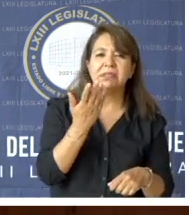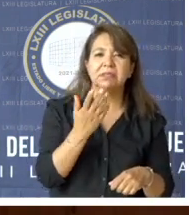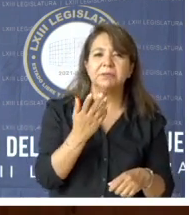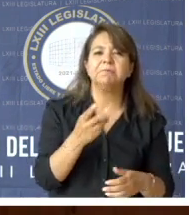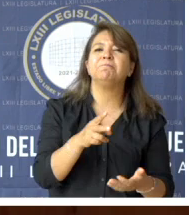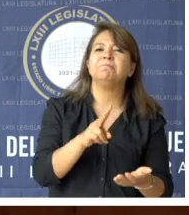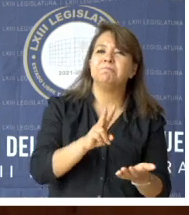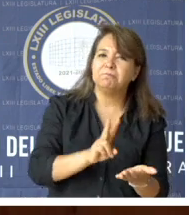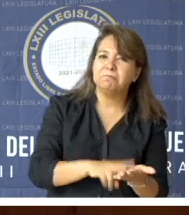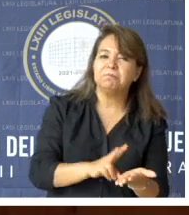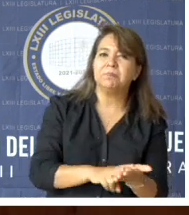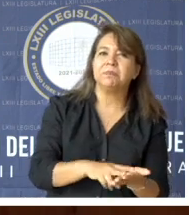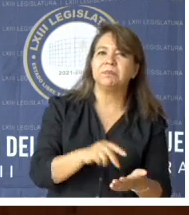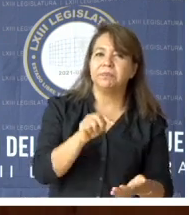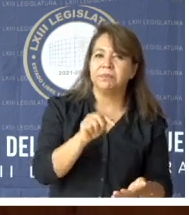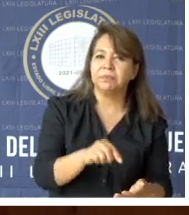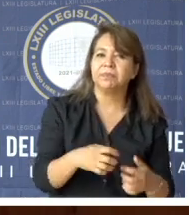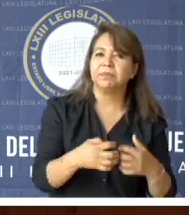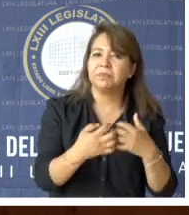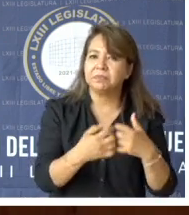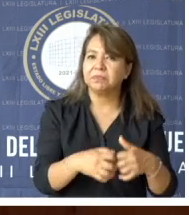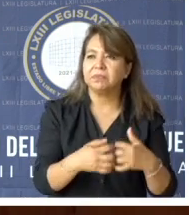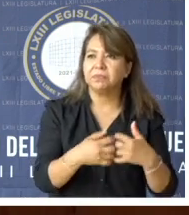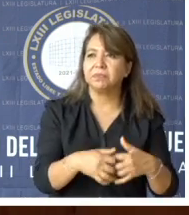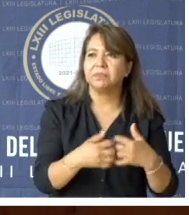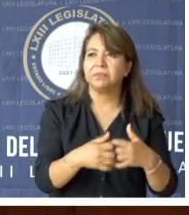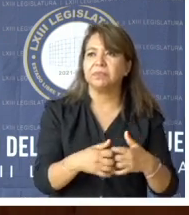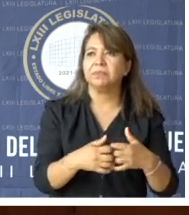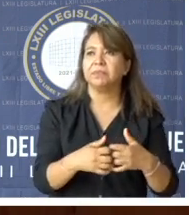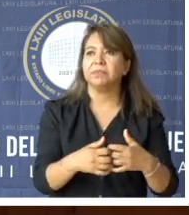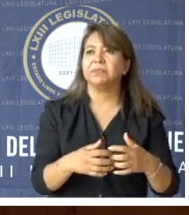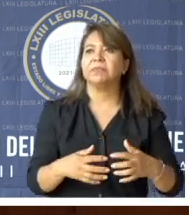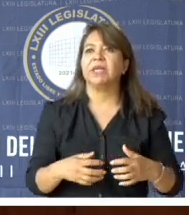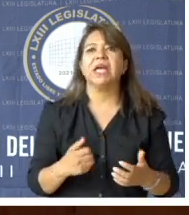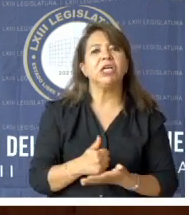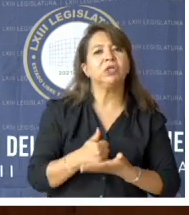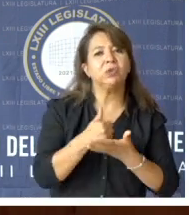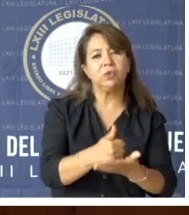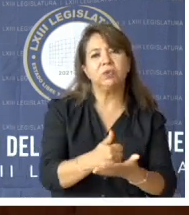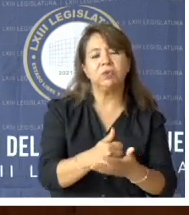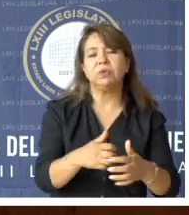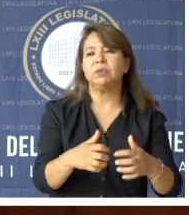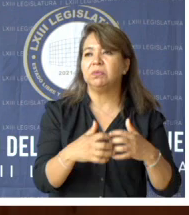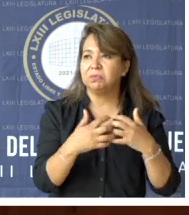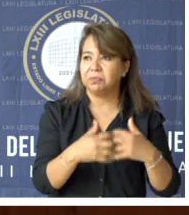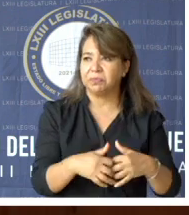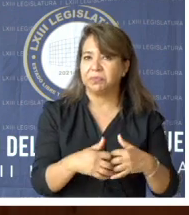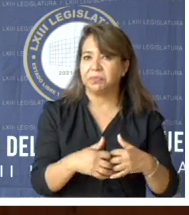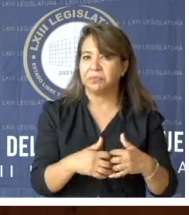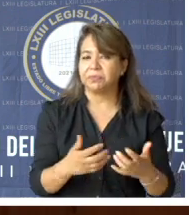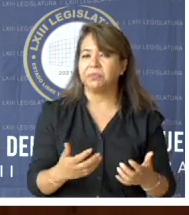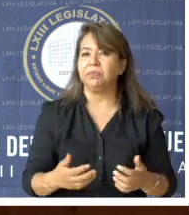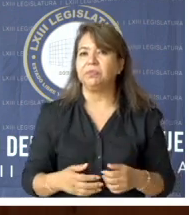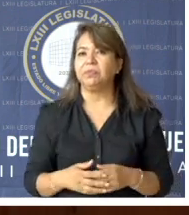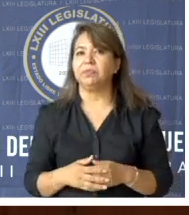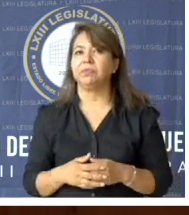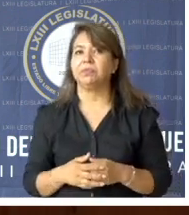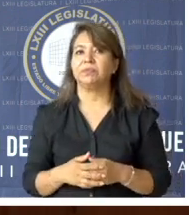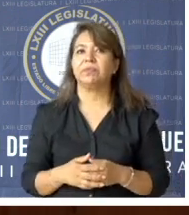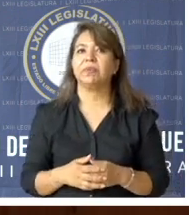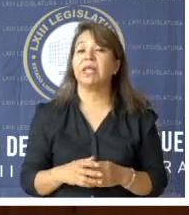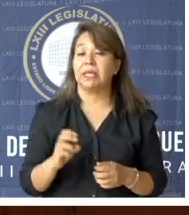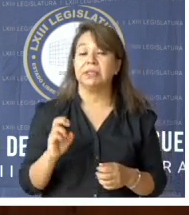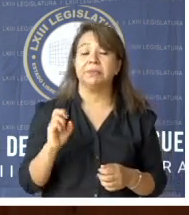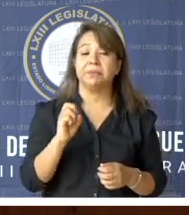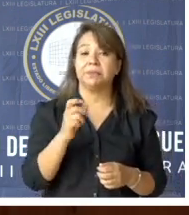valor de la parte que les corresponde. Con lo que anteriormente he expuesto, queda en